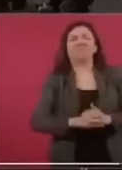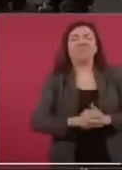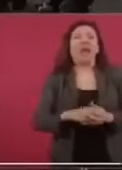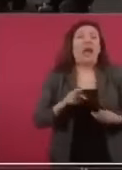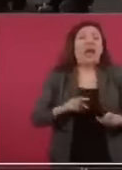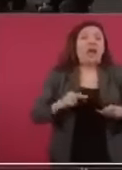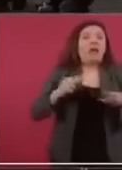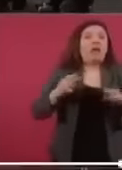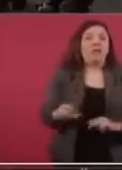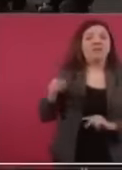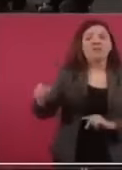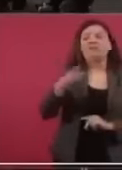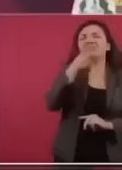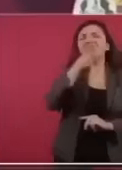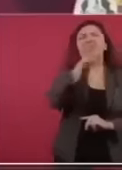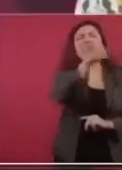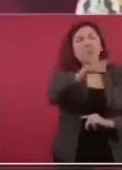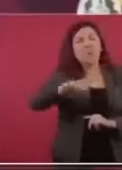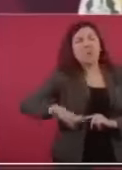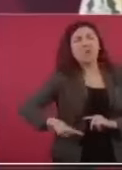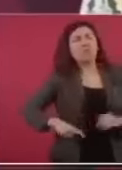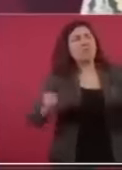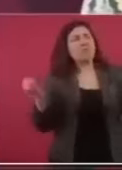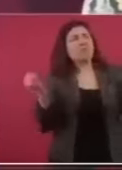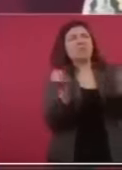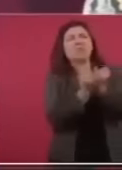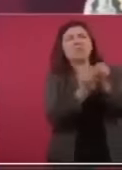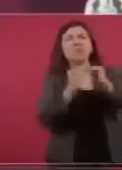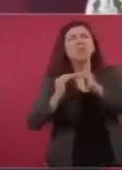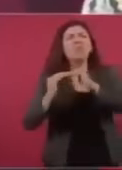ellos decían que éramos iguales.